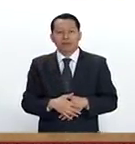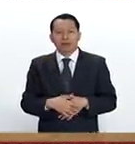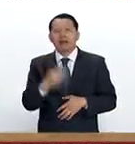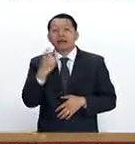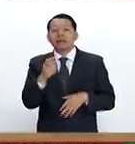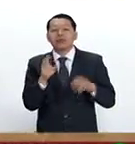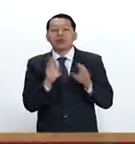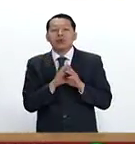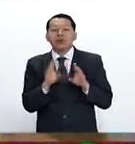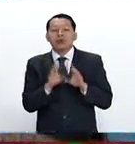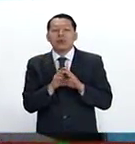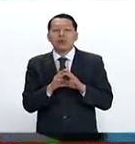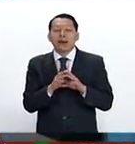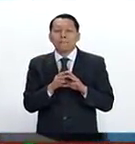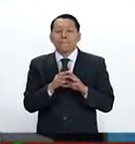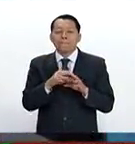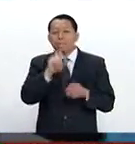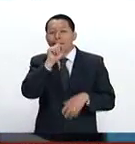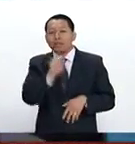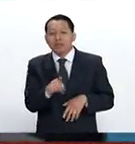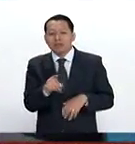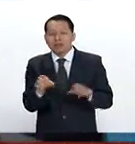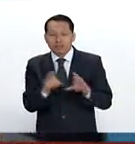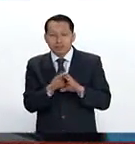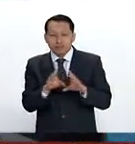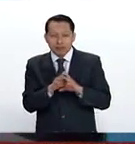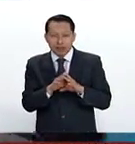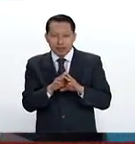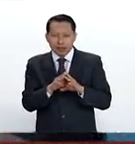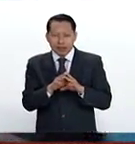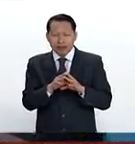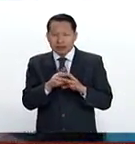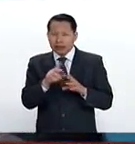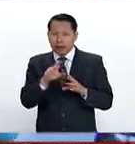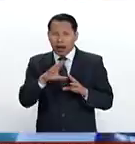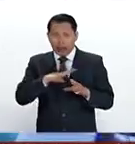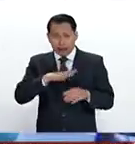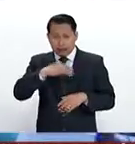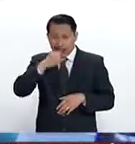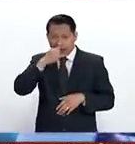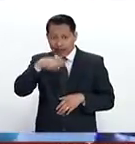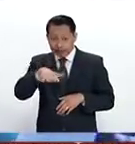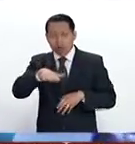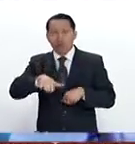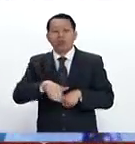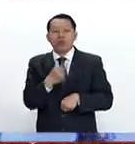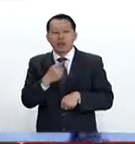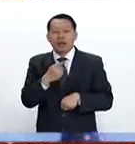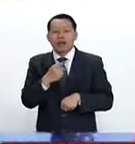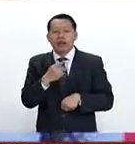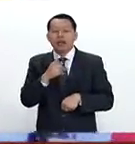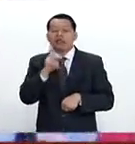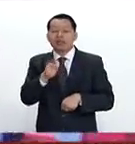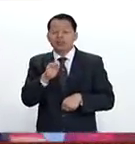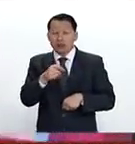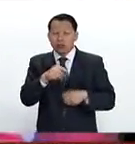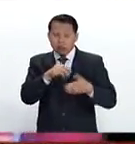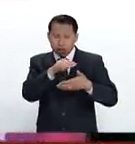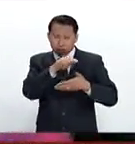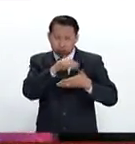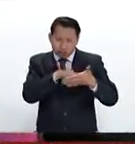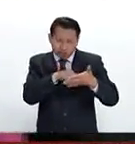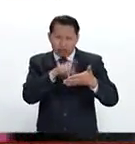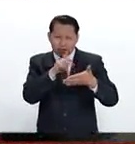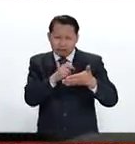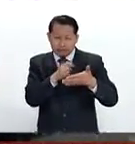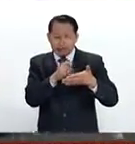se trató de un gesto ya no digamos poco amistoso, sino incluso agresivo, porque el lenguaje que utilizan estos dos memoranda